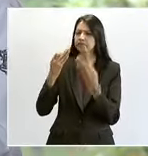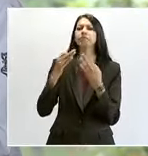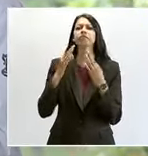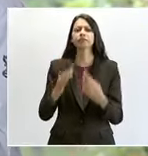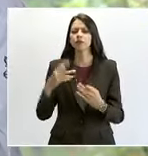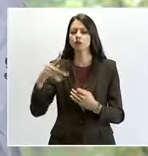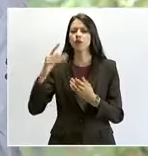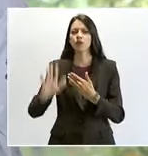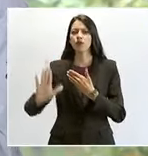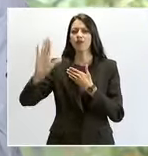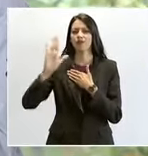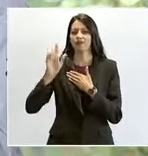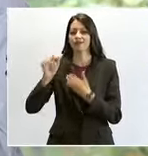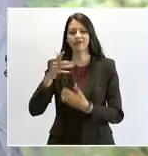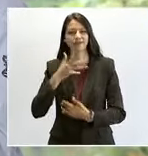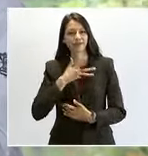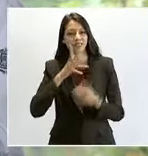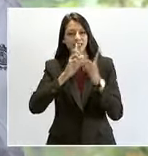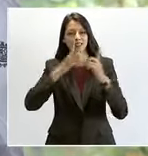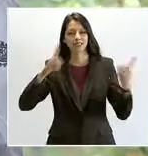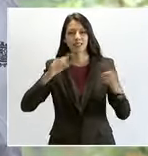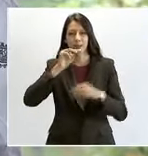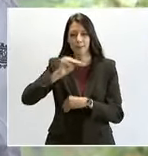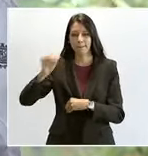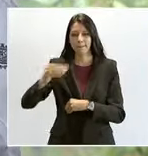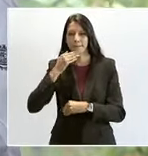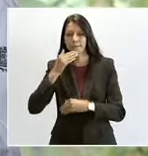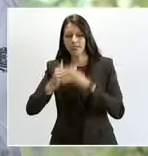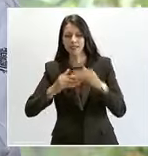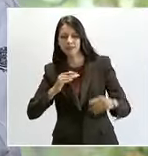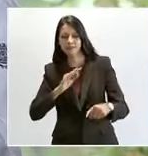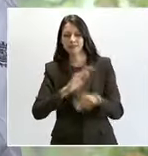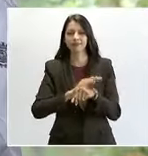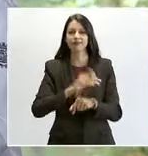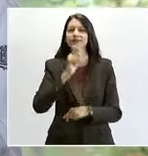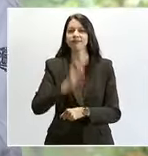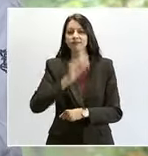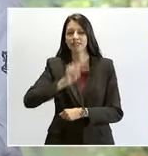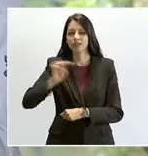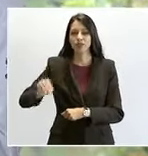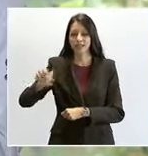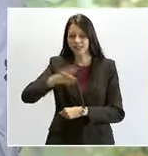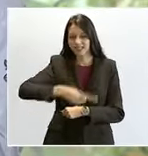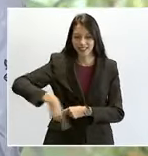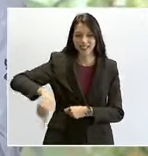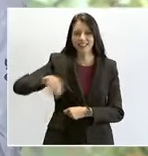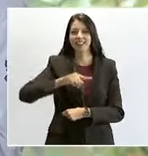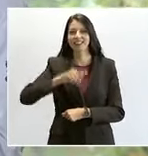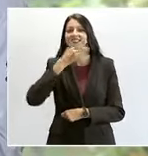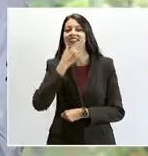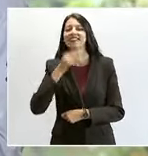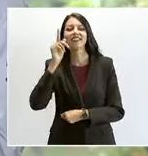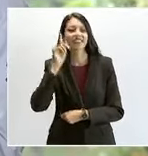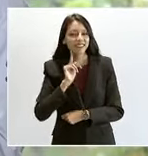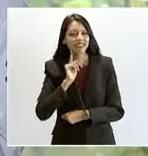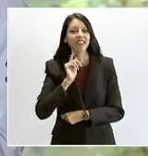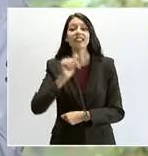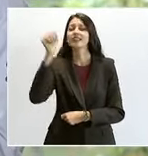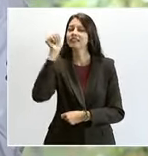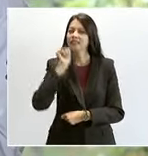desarrollo de Michoacán y con el bienestar de las michoacanas y de Los Michoacanos siempre